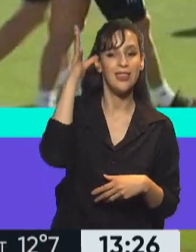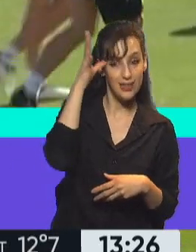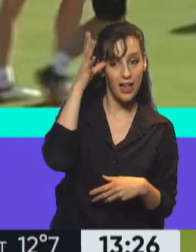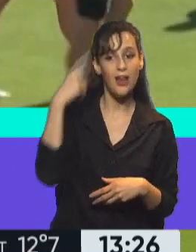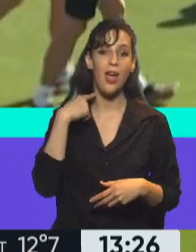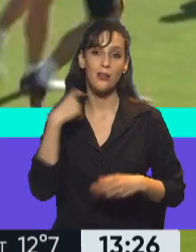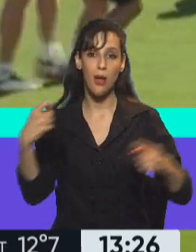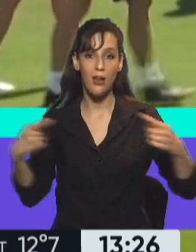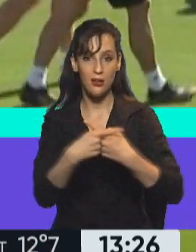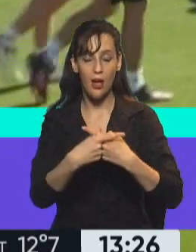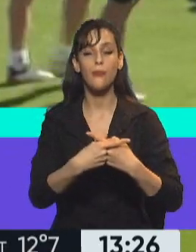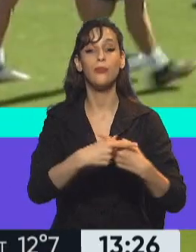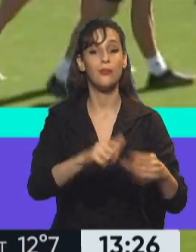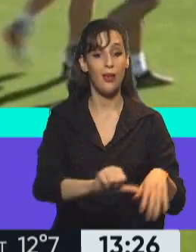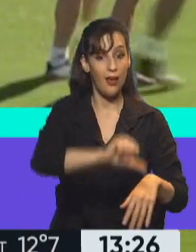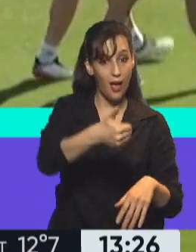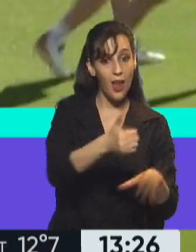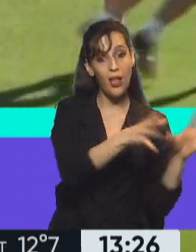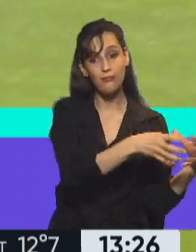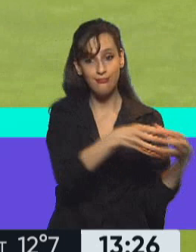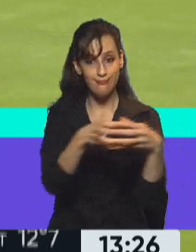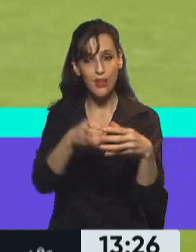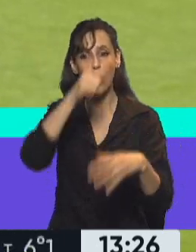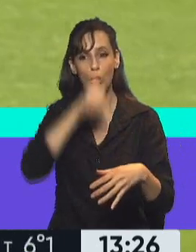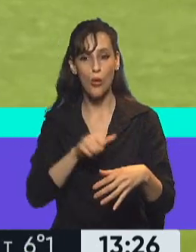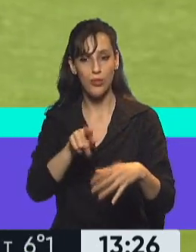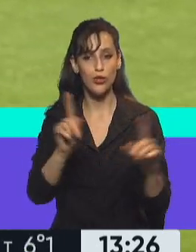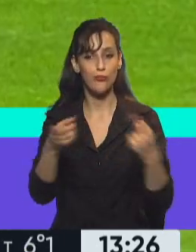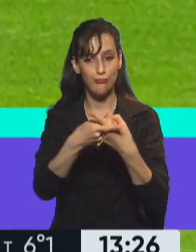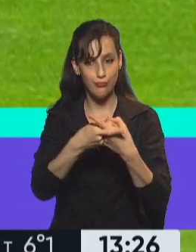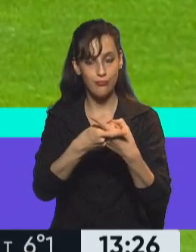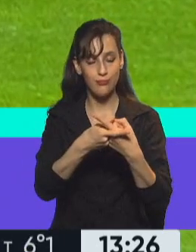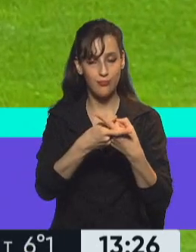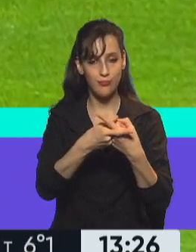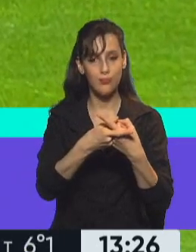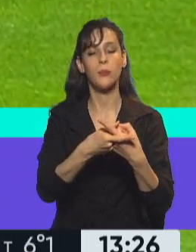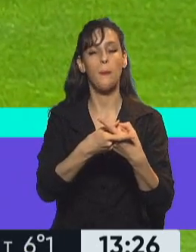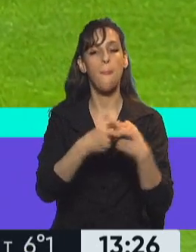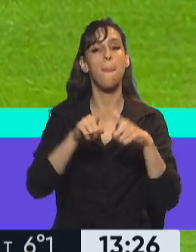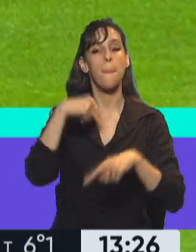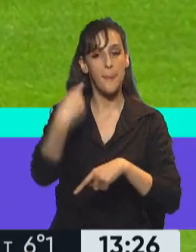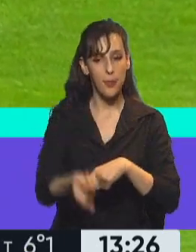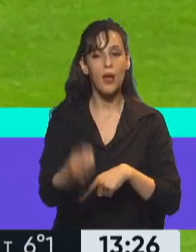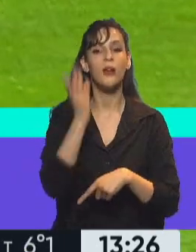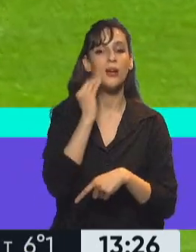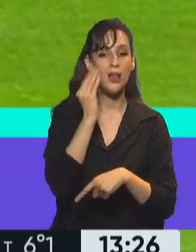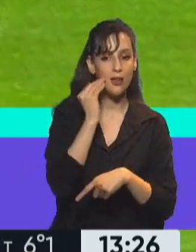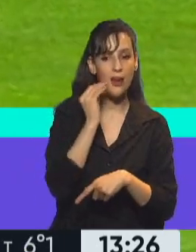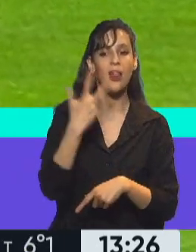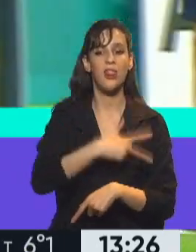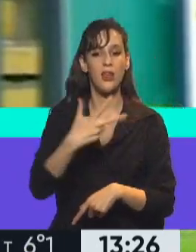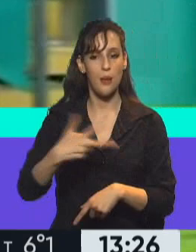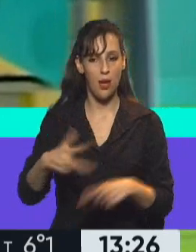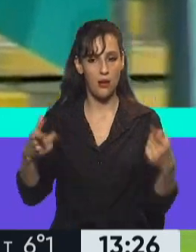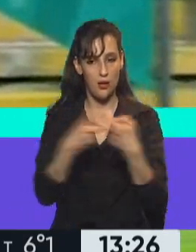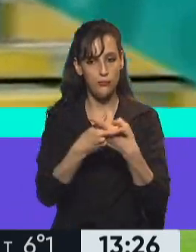ganador va a jugar la final el domingo frente al que supere la otra semifinal, que será mañana entre Inglaterra y Dinamarca. ¿Por qué